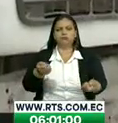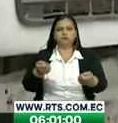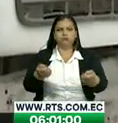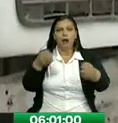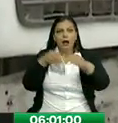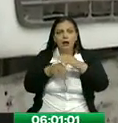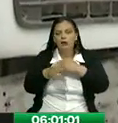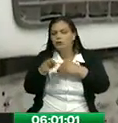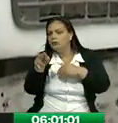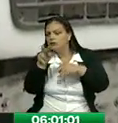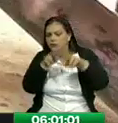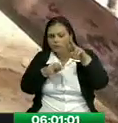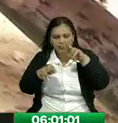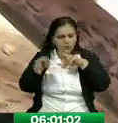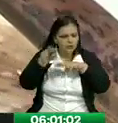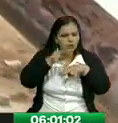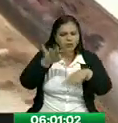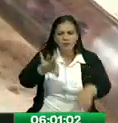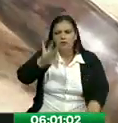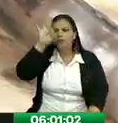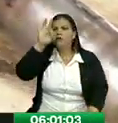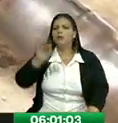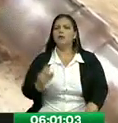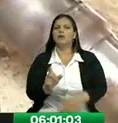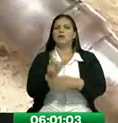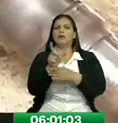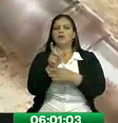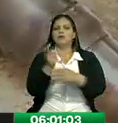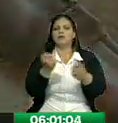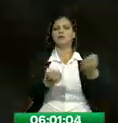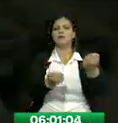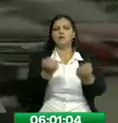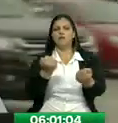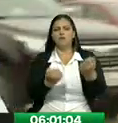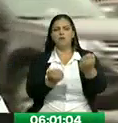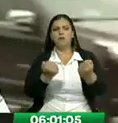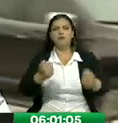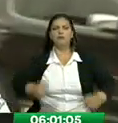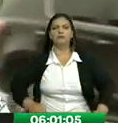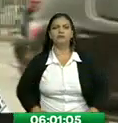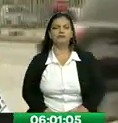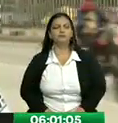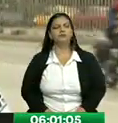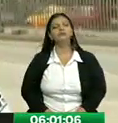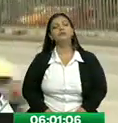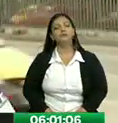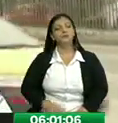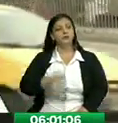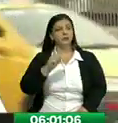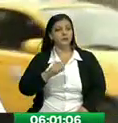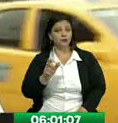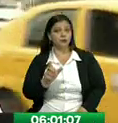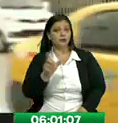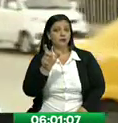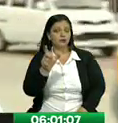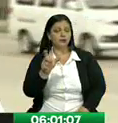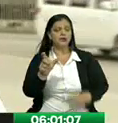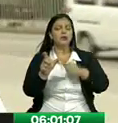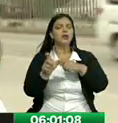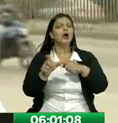supuestamente pertenece al ciudadano que iba en el volante, quien se encuentra prófugo. Esa licencia dentro del currículo de esa